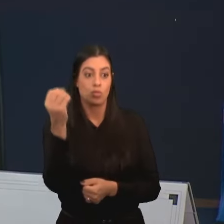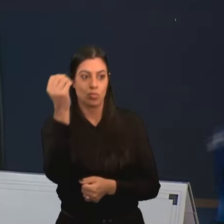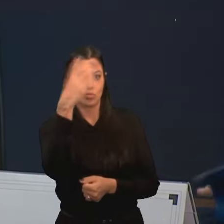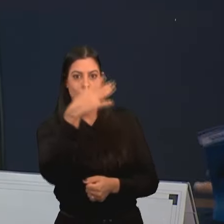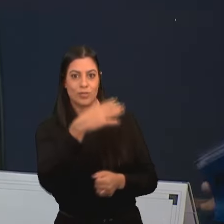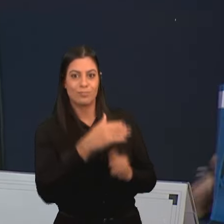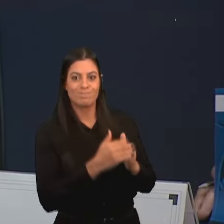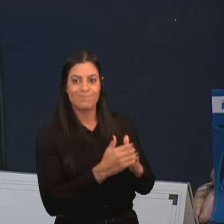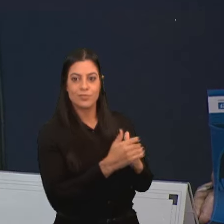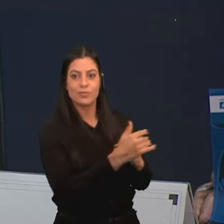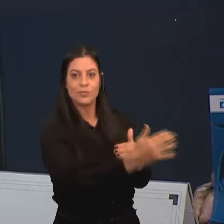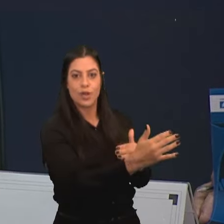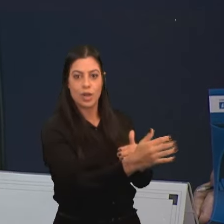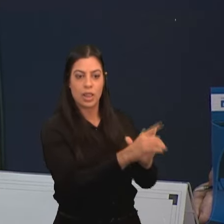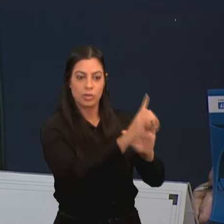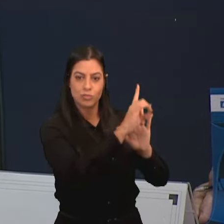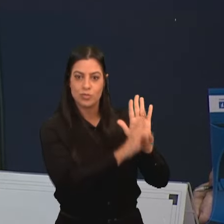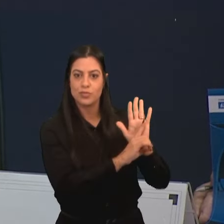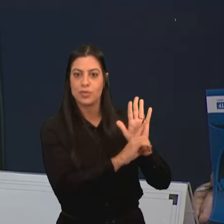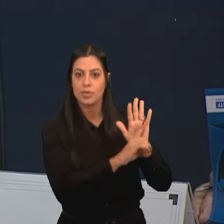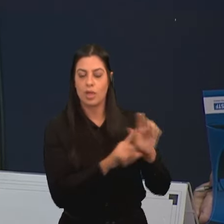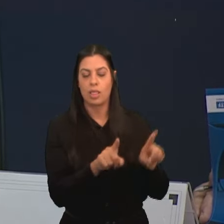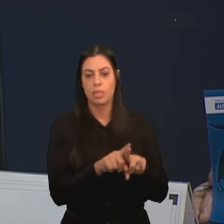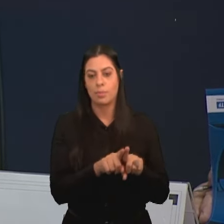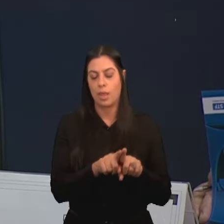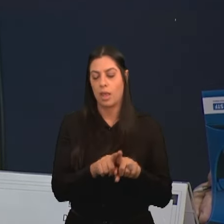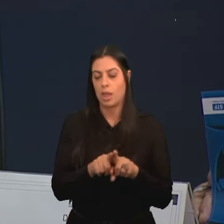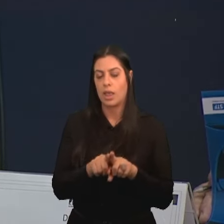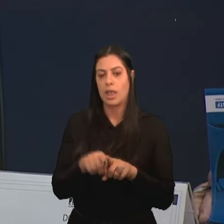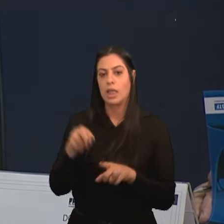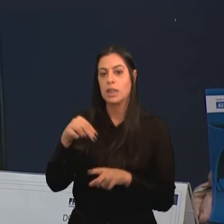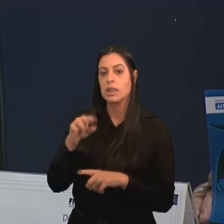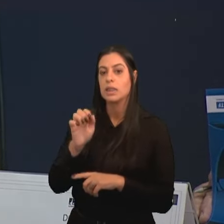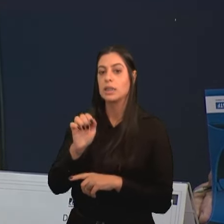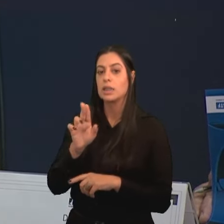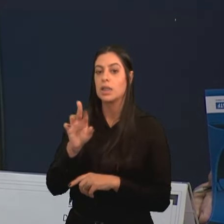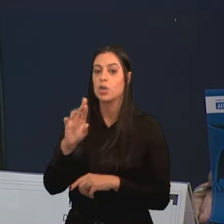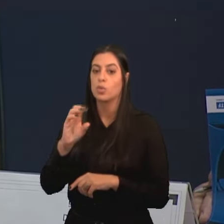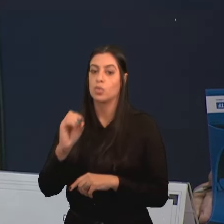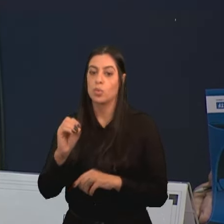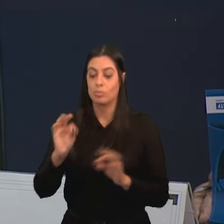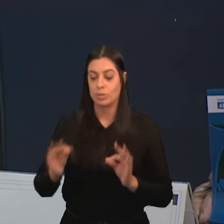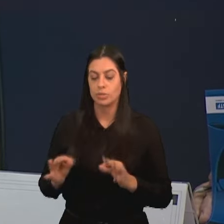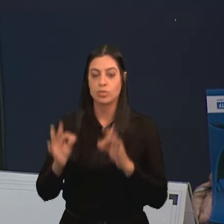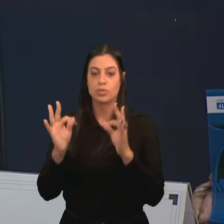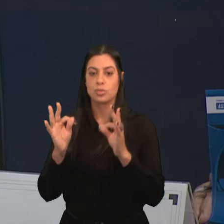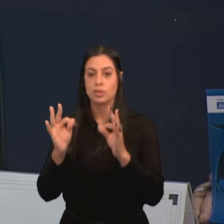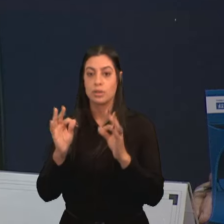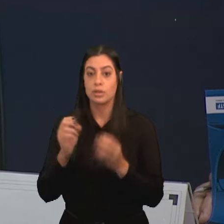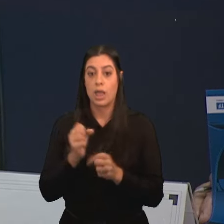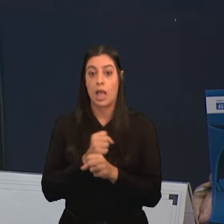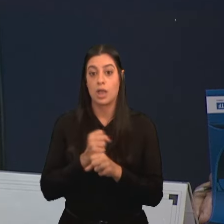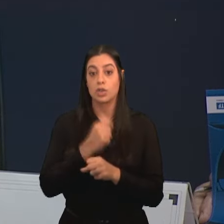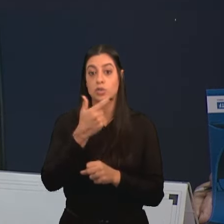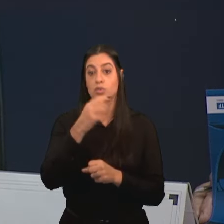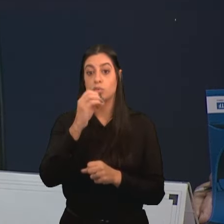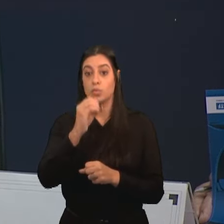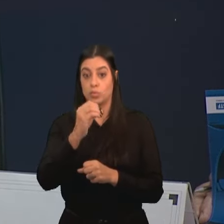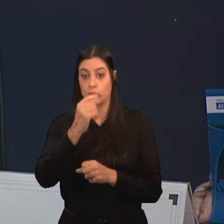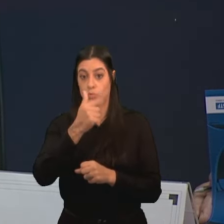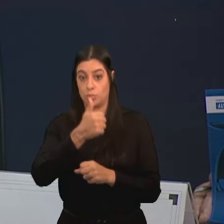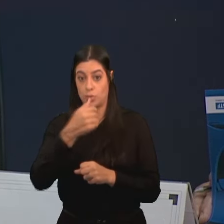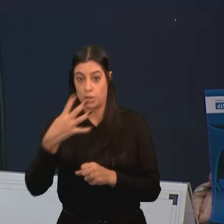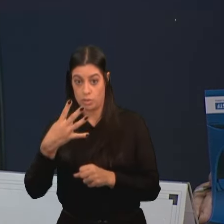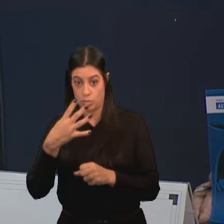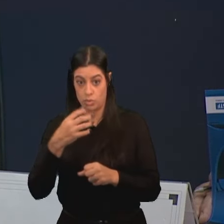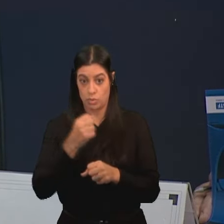La nueva y próxima frontera entre derecho y neurotecnología y tecnología. Entre 2014